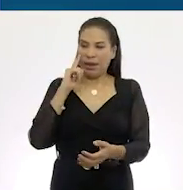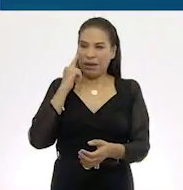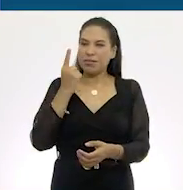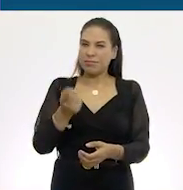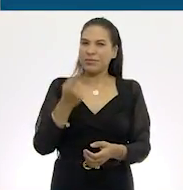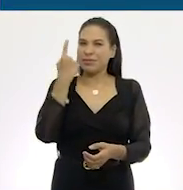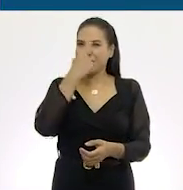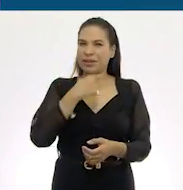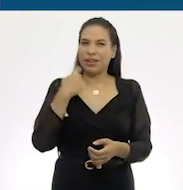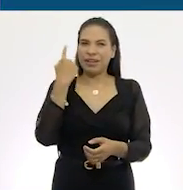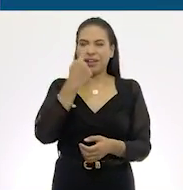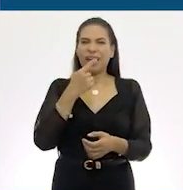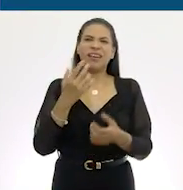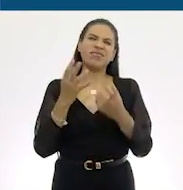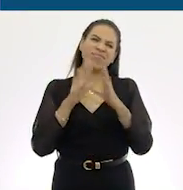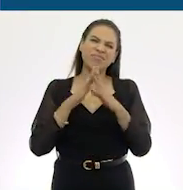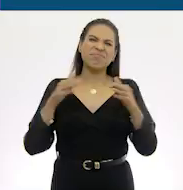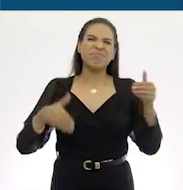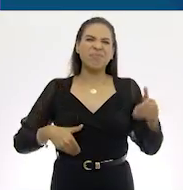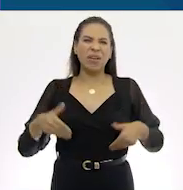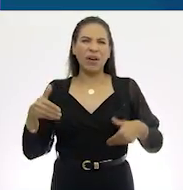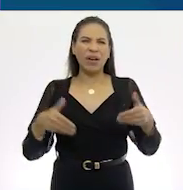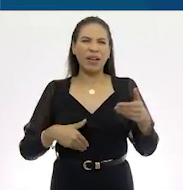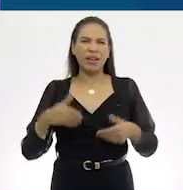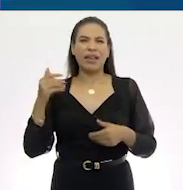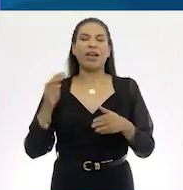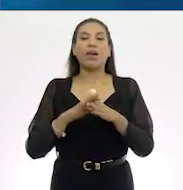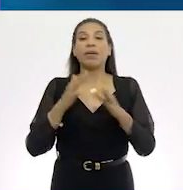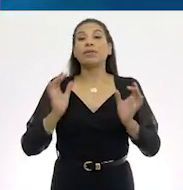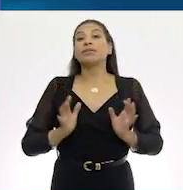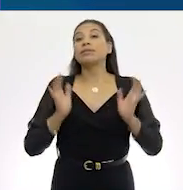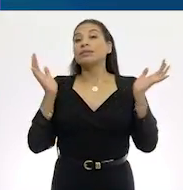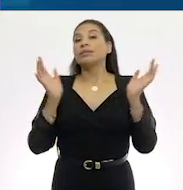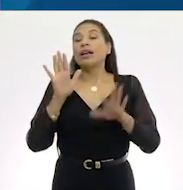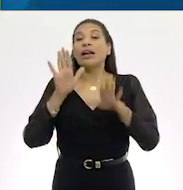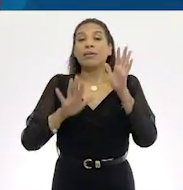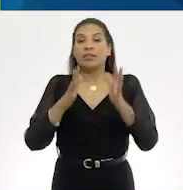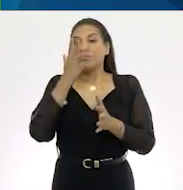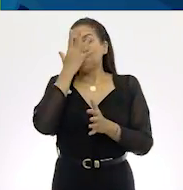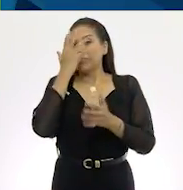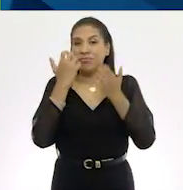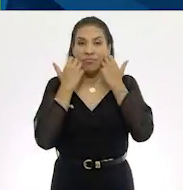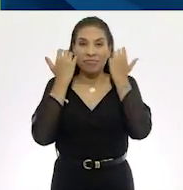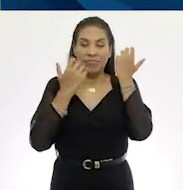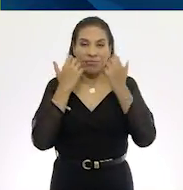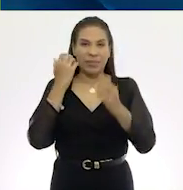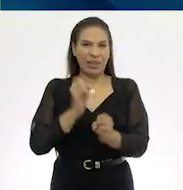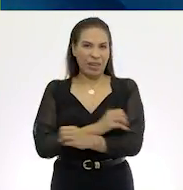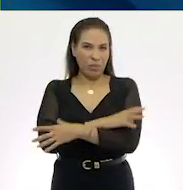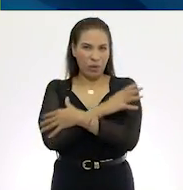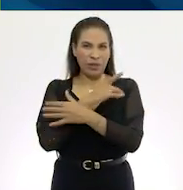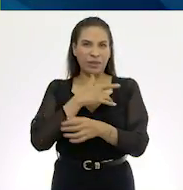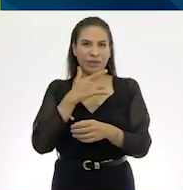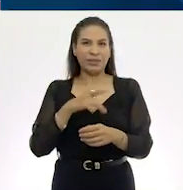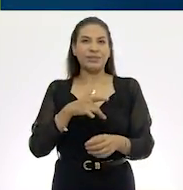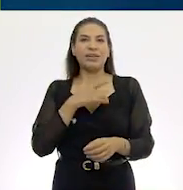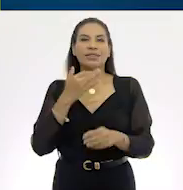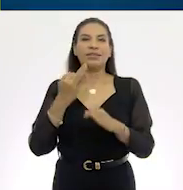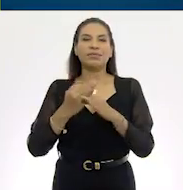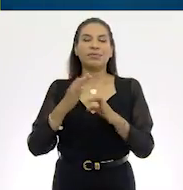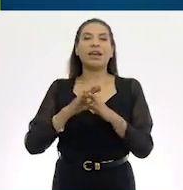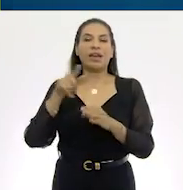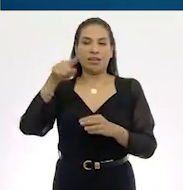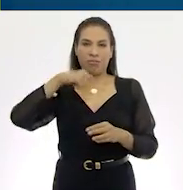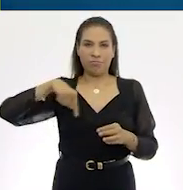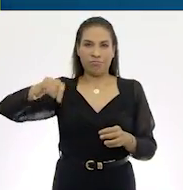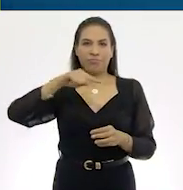la cara cuando están molestos, sorprendidos y hasta cuando sienten vergüenza. Las emociones y sentimientos son parte de